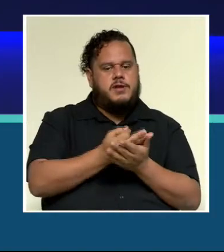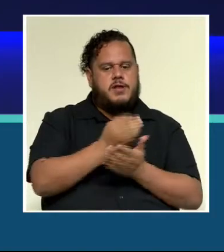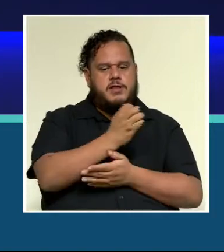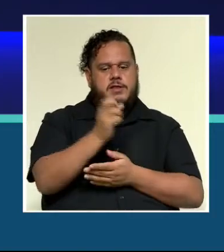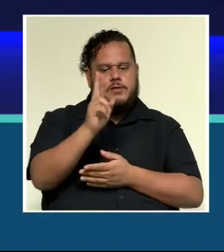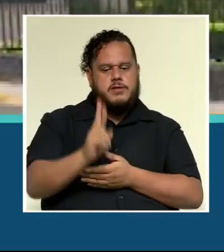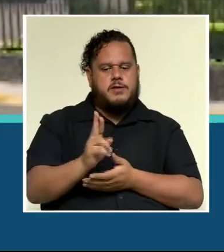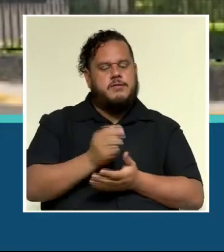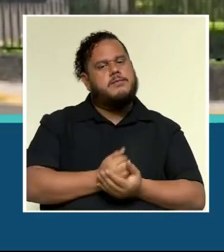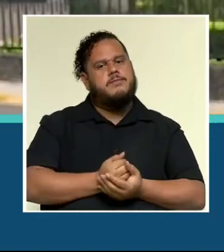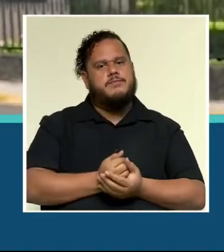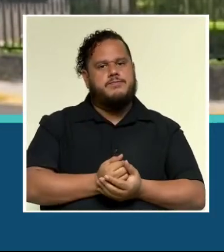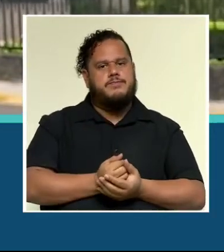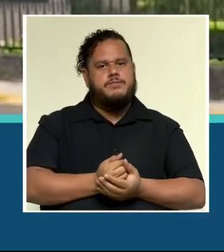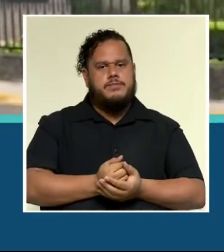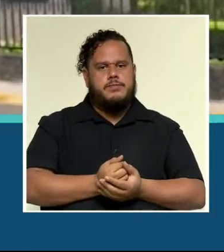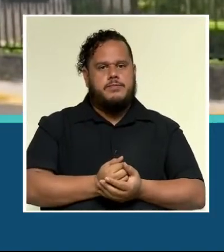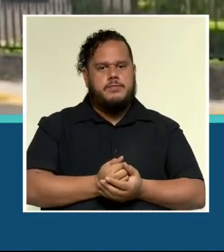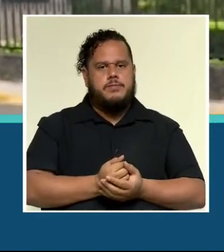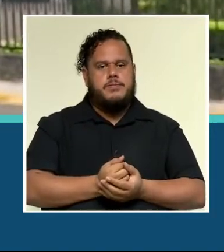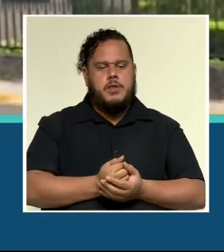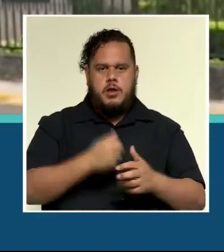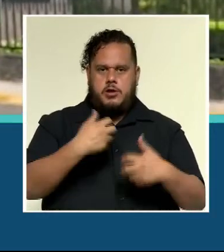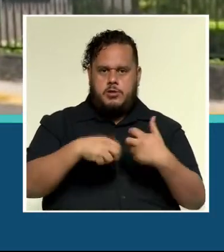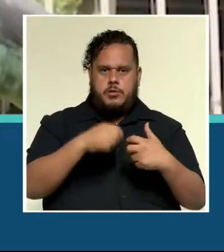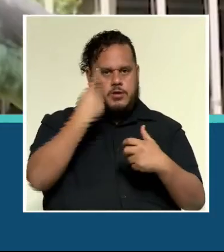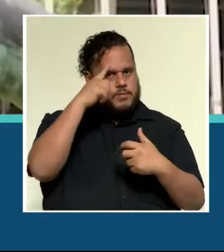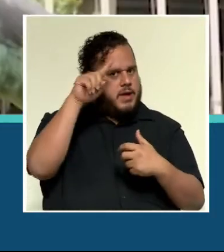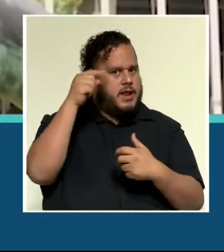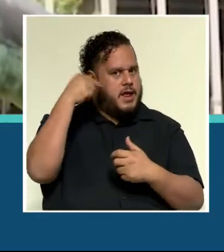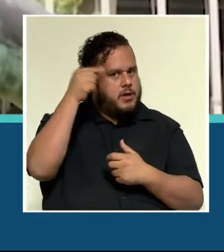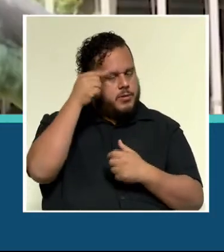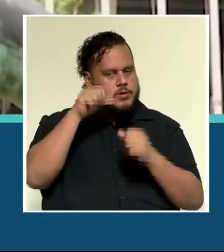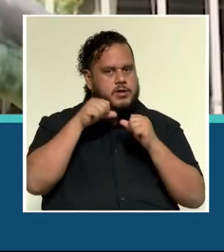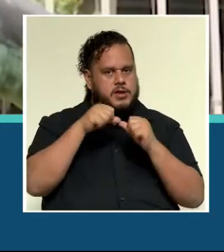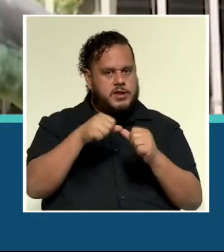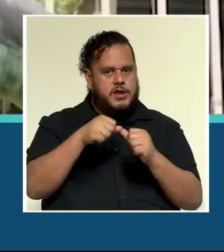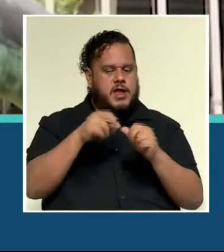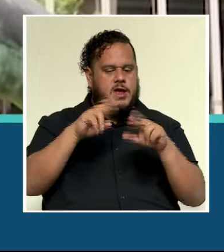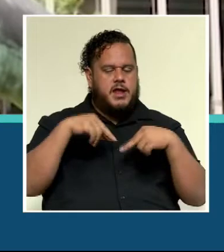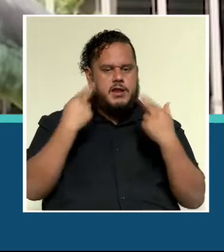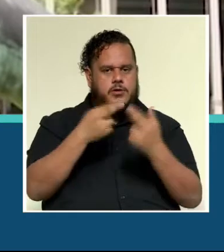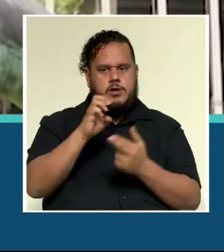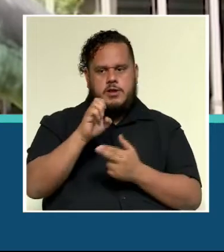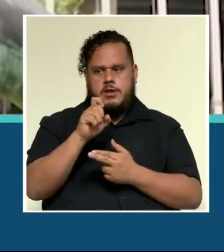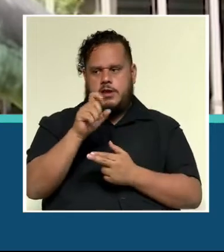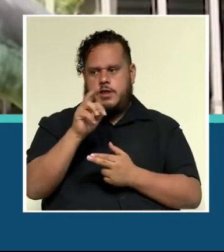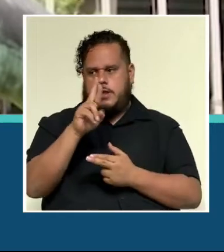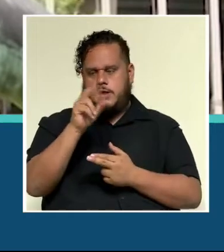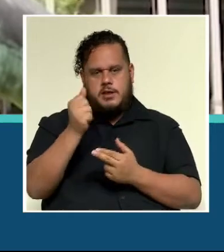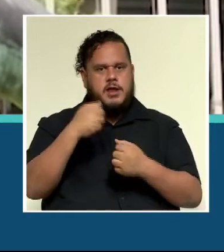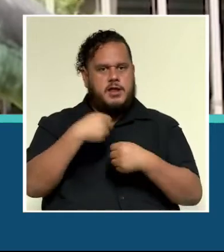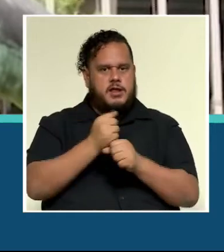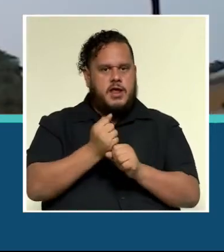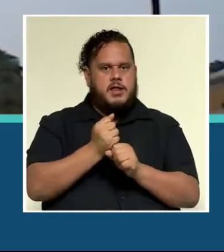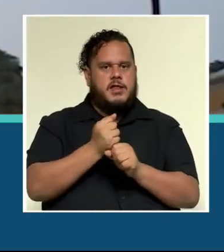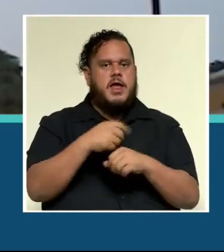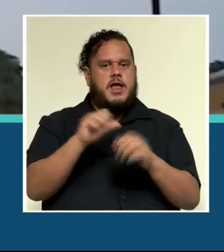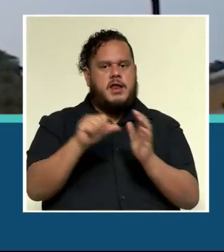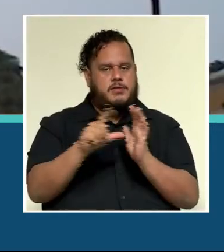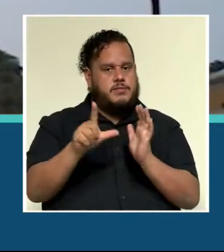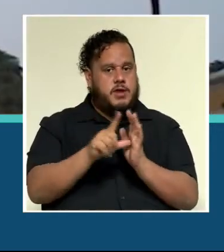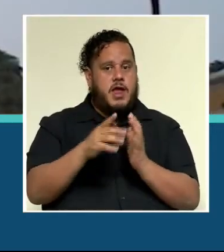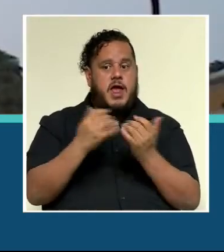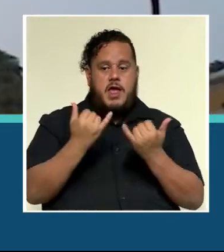costarricenses. Los problemas para el gobierno continúan en las sesiones extraordinarias que se viven en el Congreso, y en